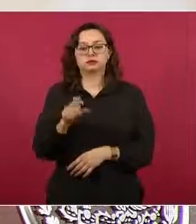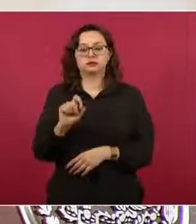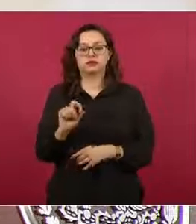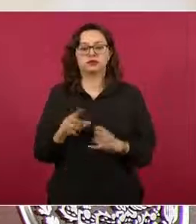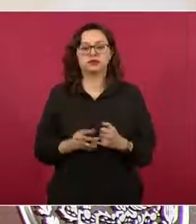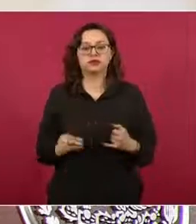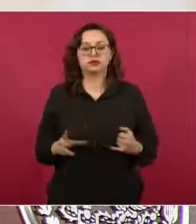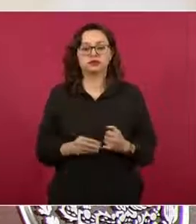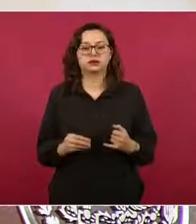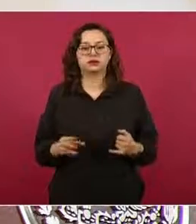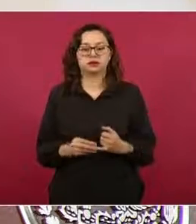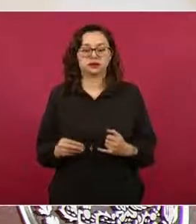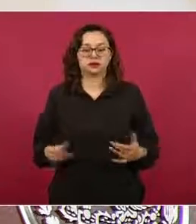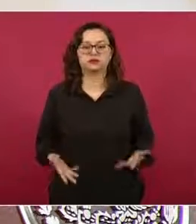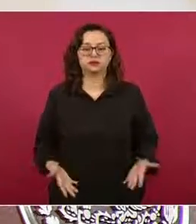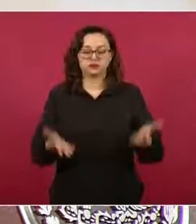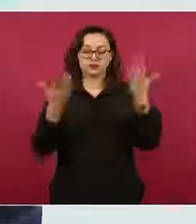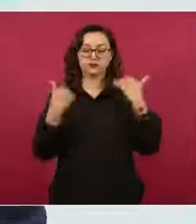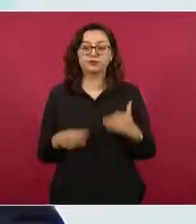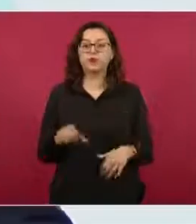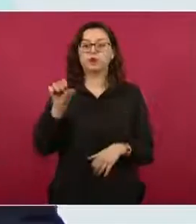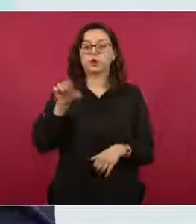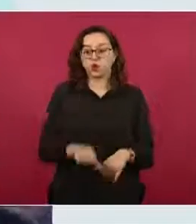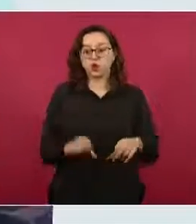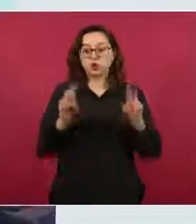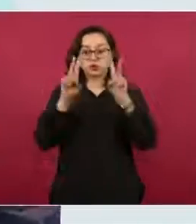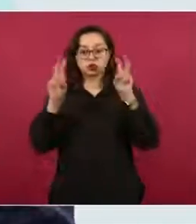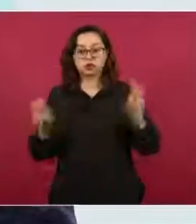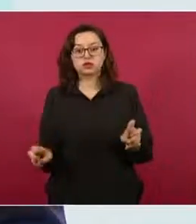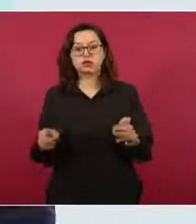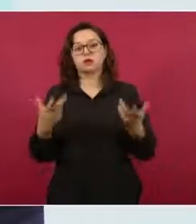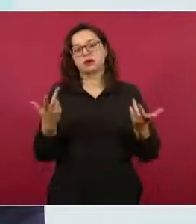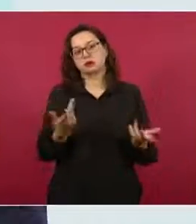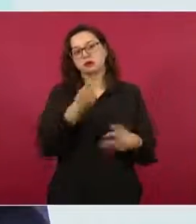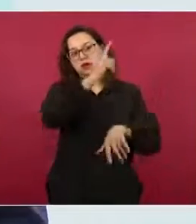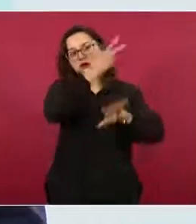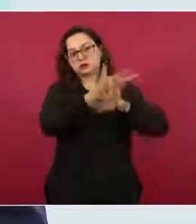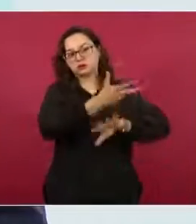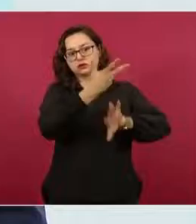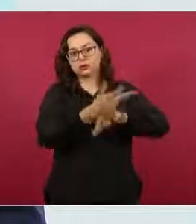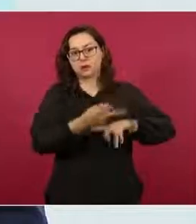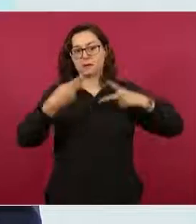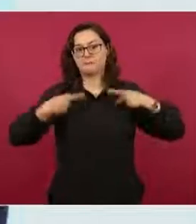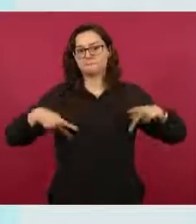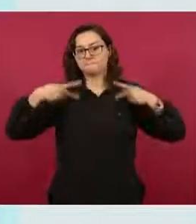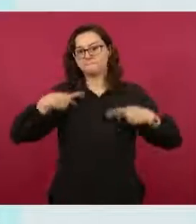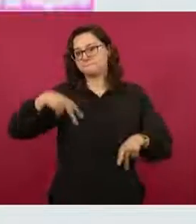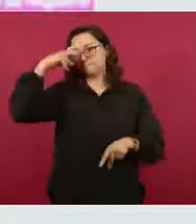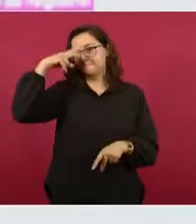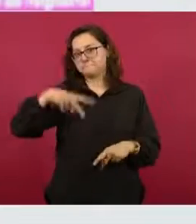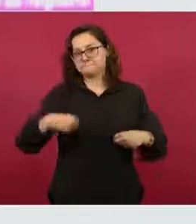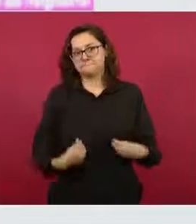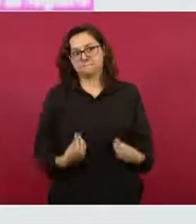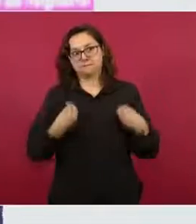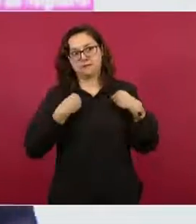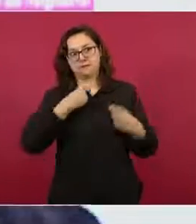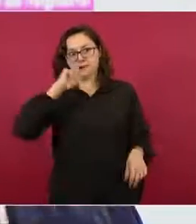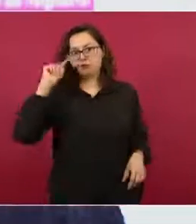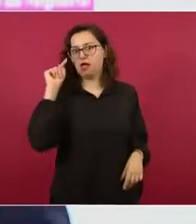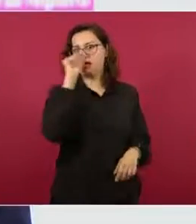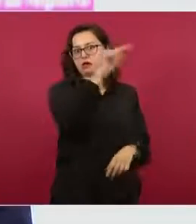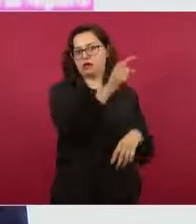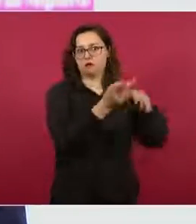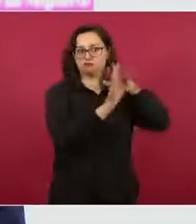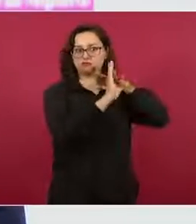a remesas y vamos a ir rápidamente a este tema que empodera a las heroínas y a los héroes que